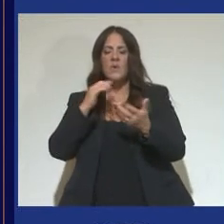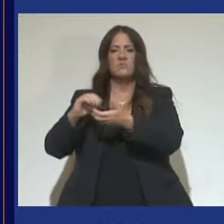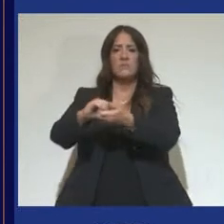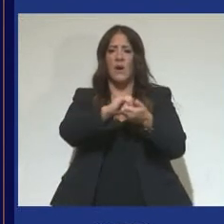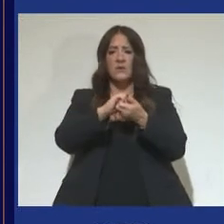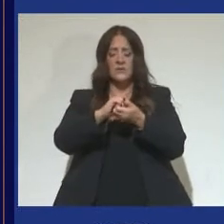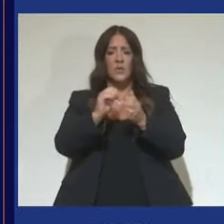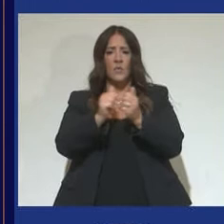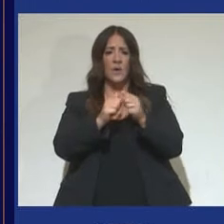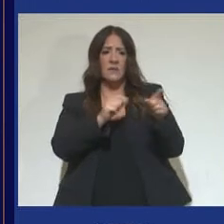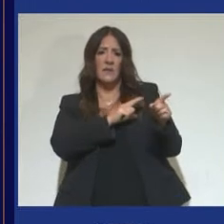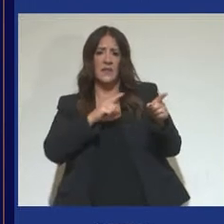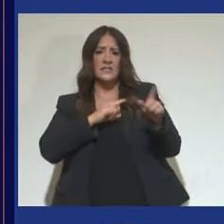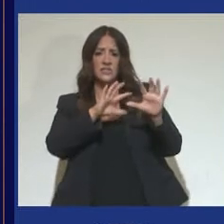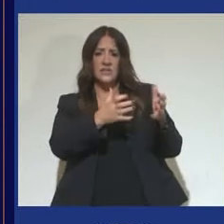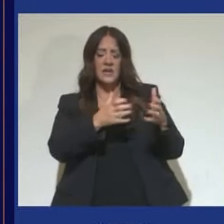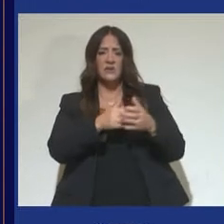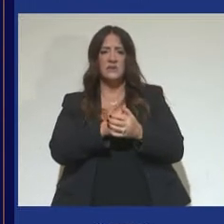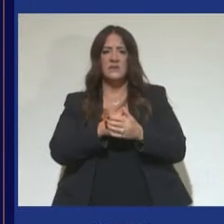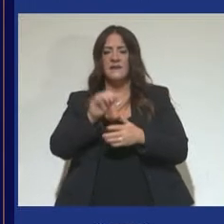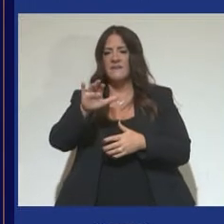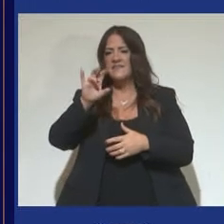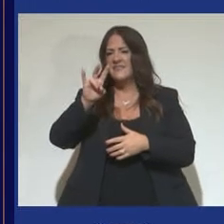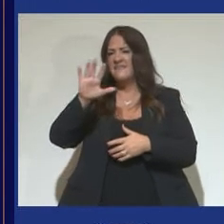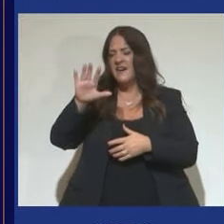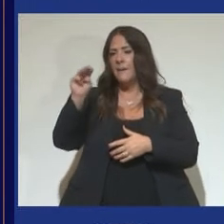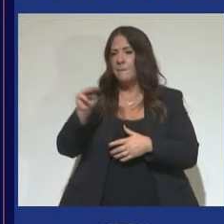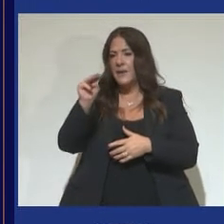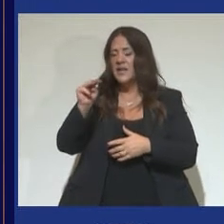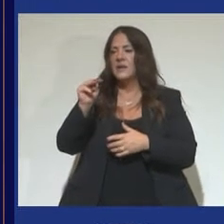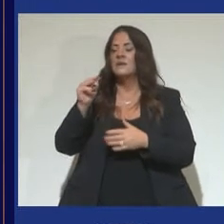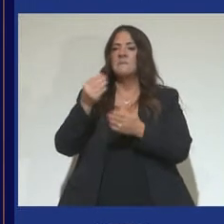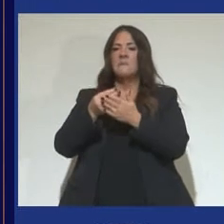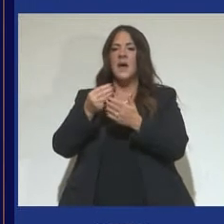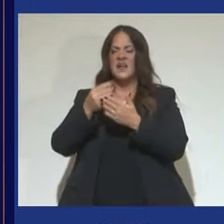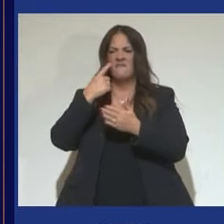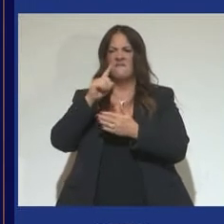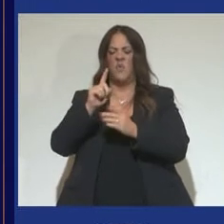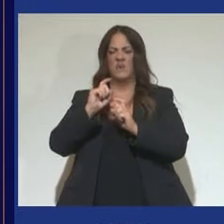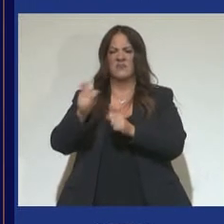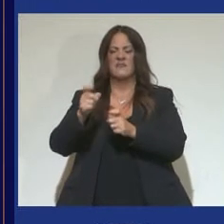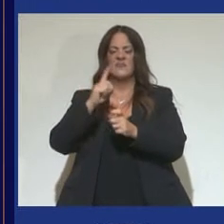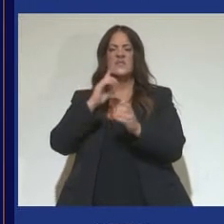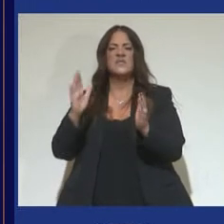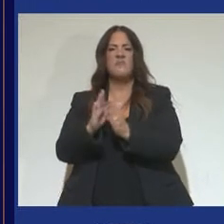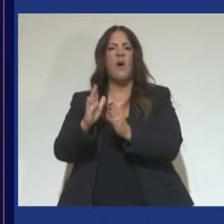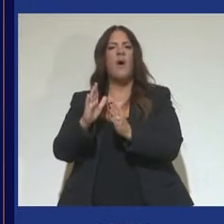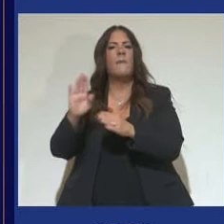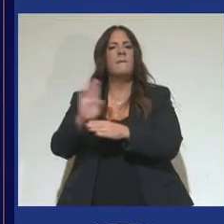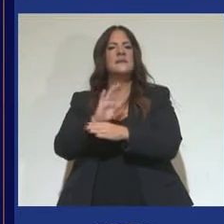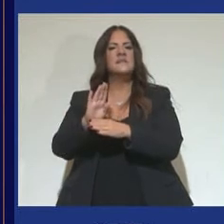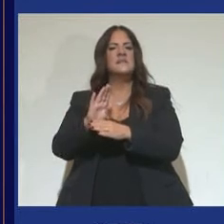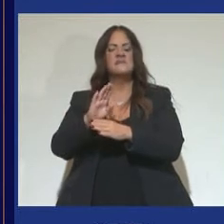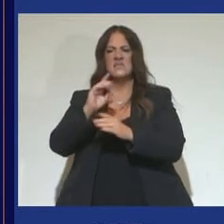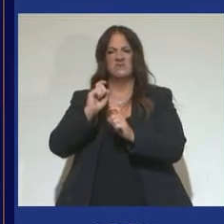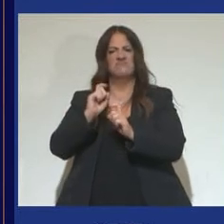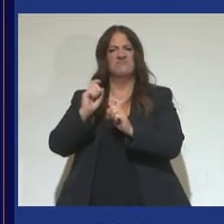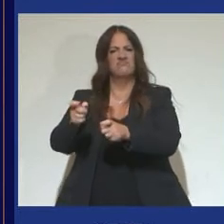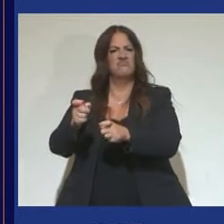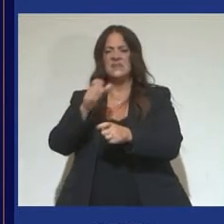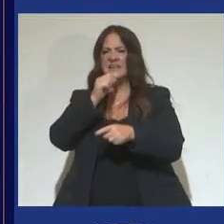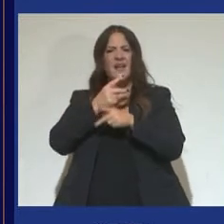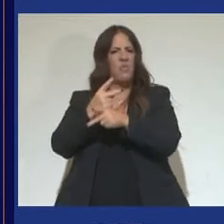empezar a resolver con la legislatura de 575 millones dólares para premios a pequeños